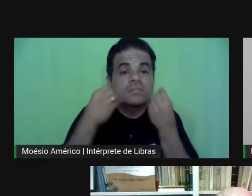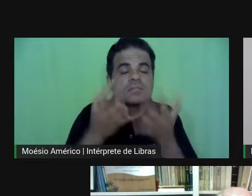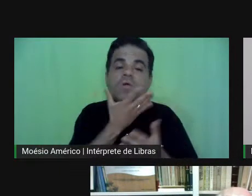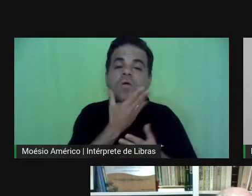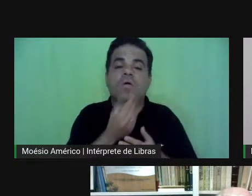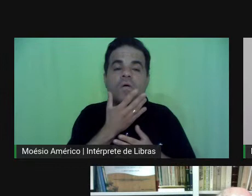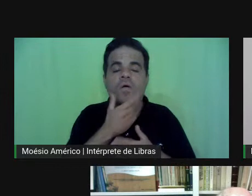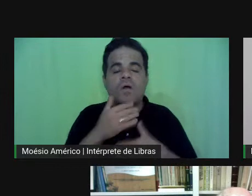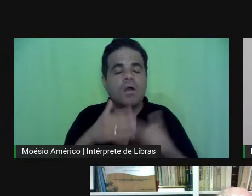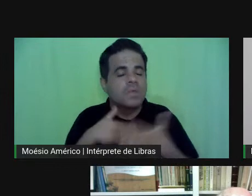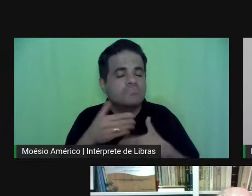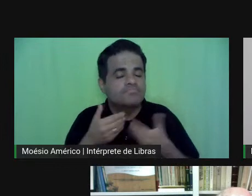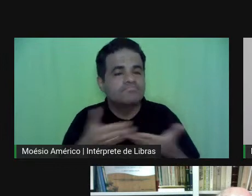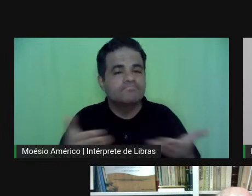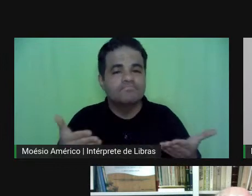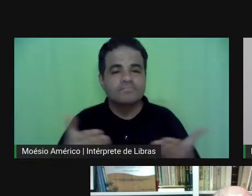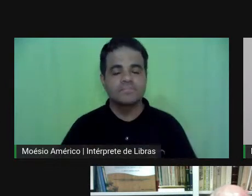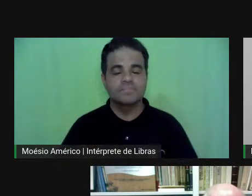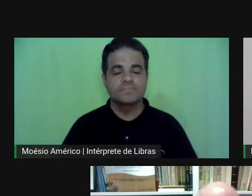don